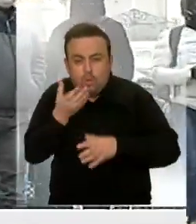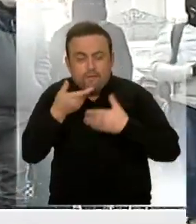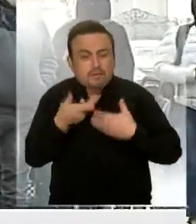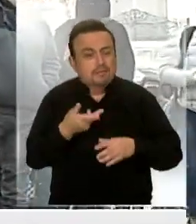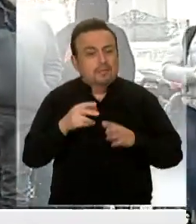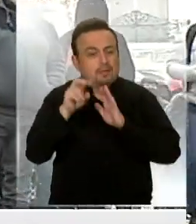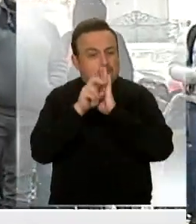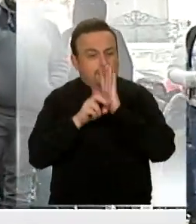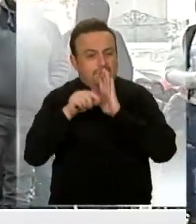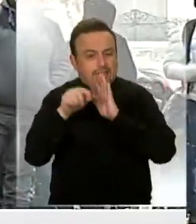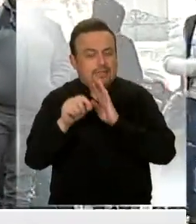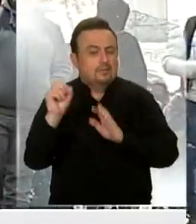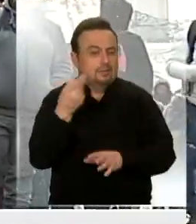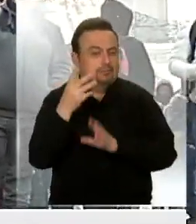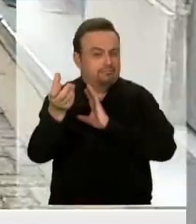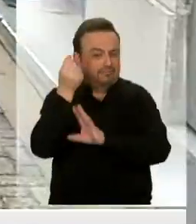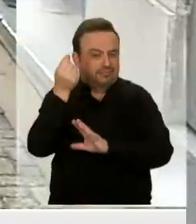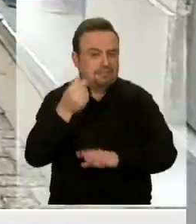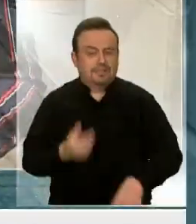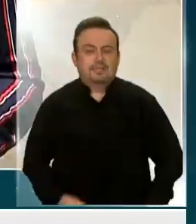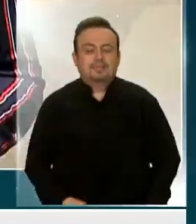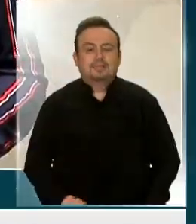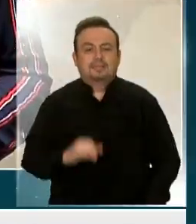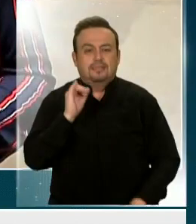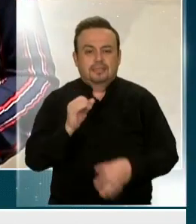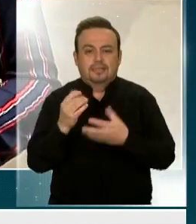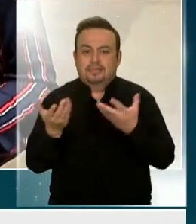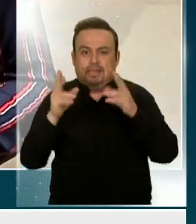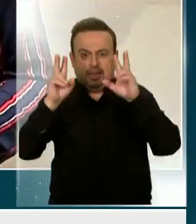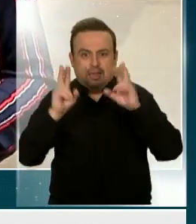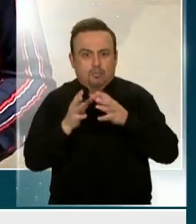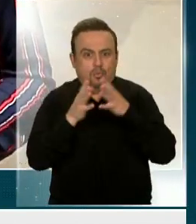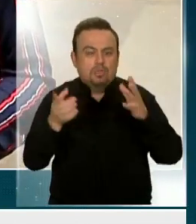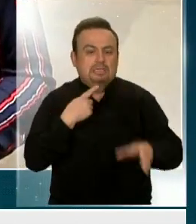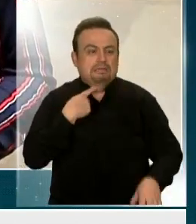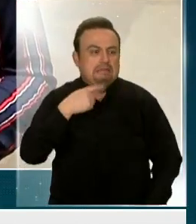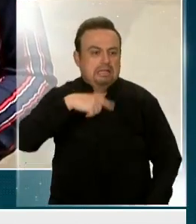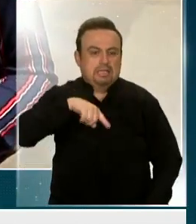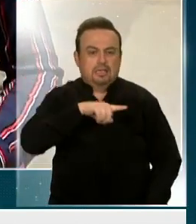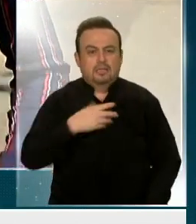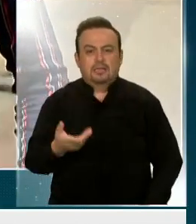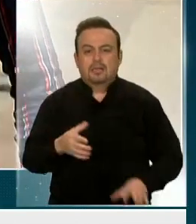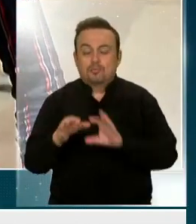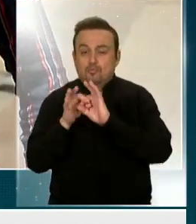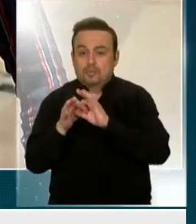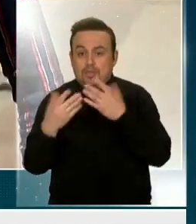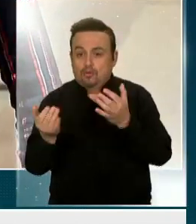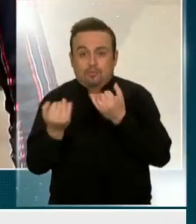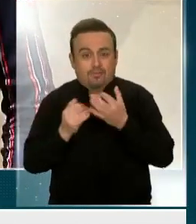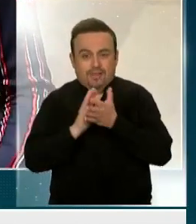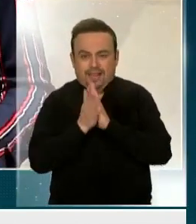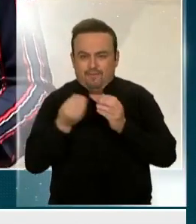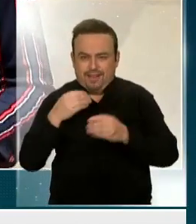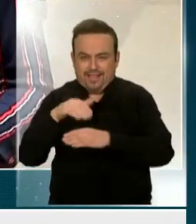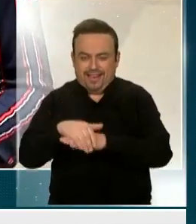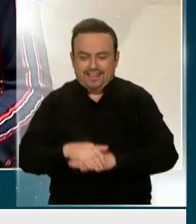este proyecto para un segundo retiro de fondos adicionales. Un tema que genera mucho interés, Rafaela. Muchas gracias por la información. Buenas tardes.